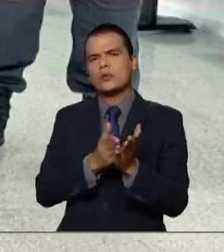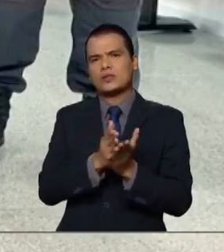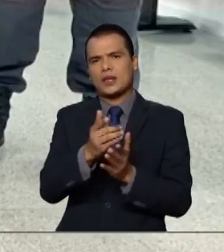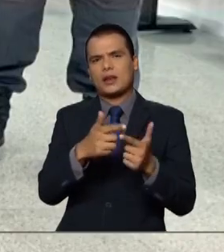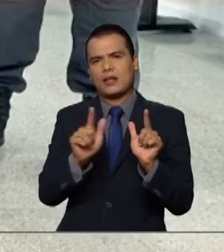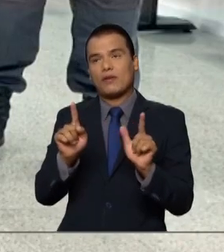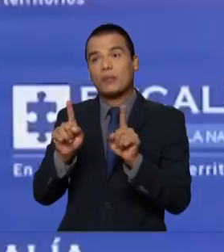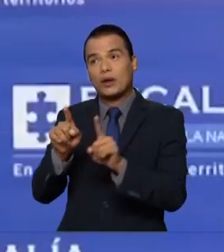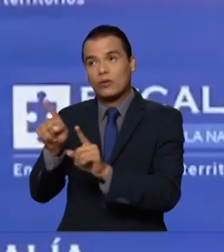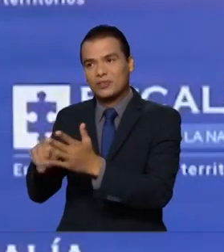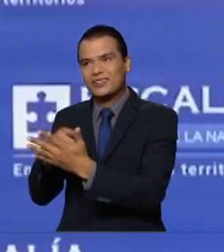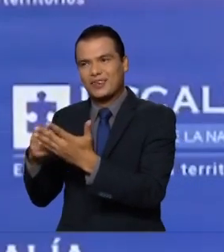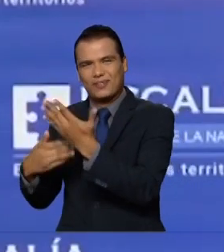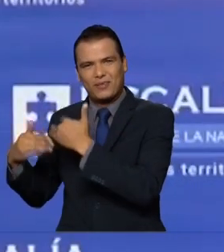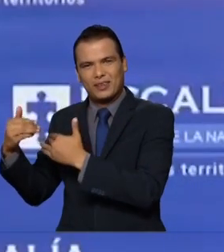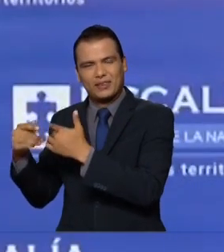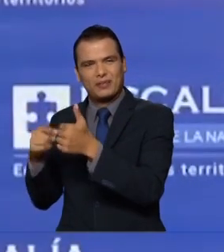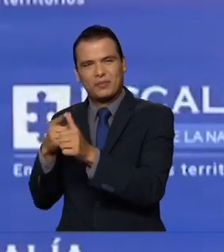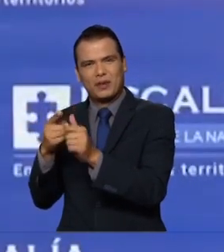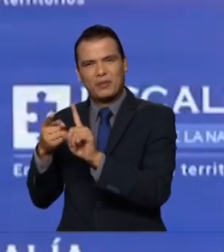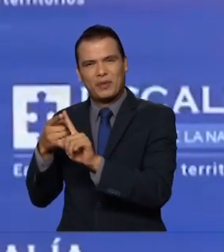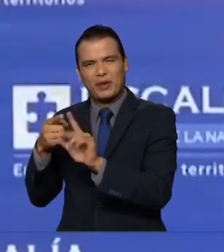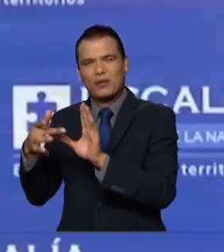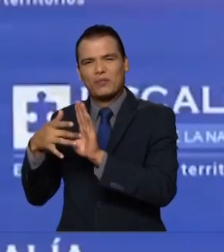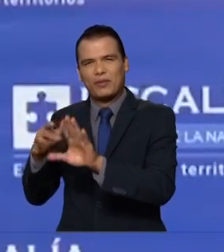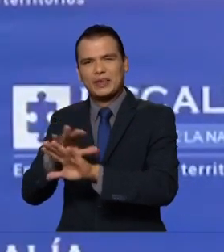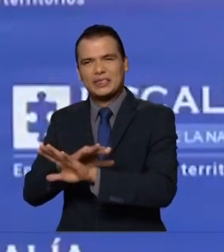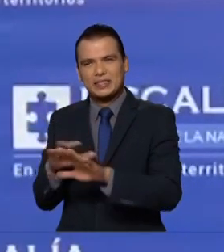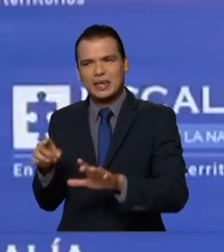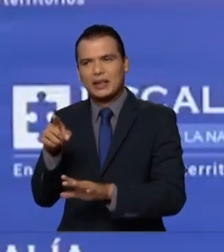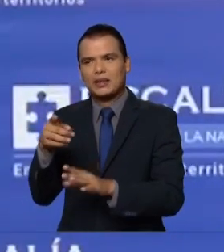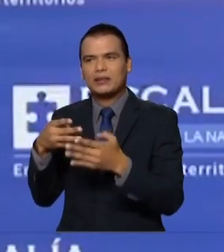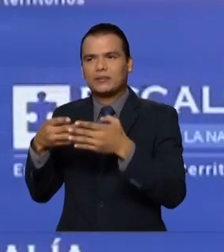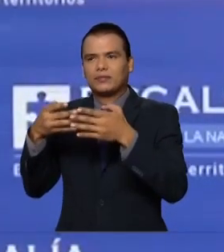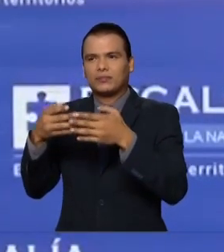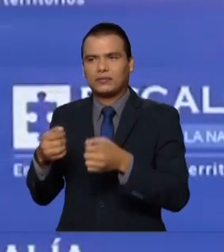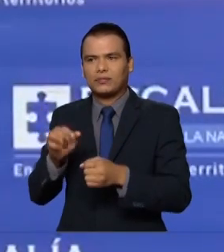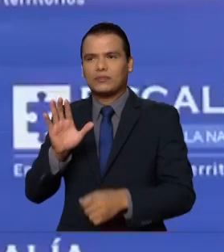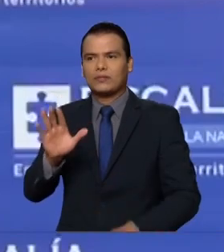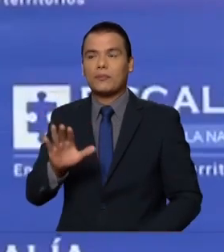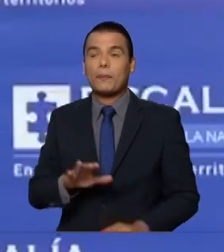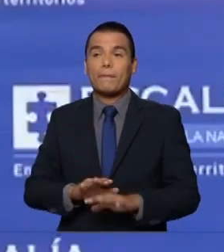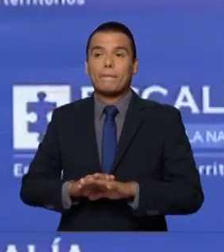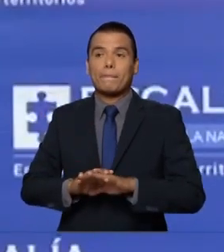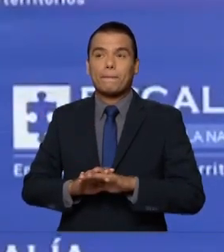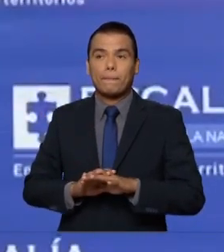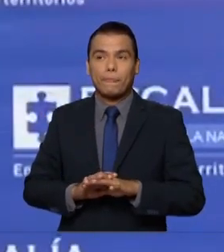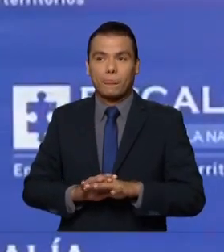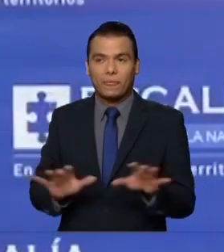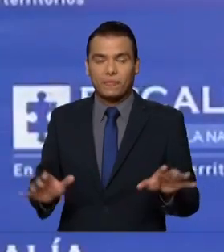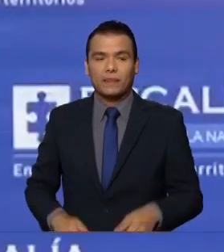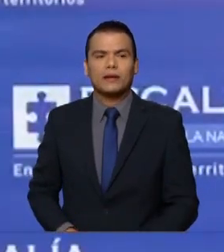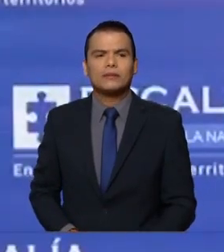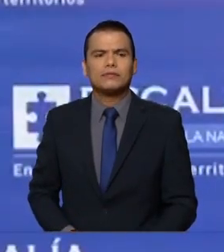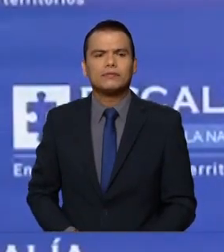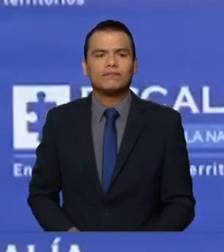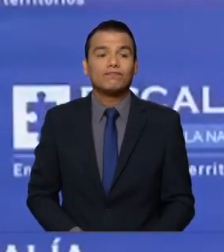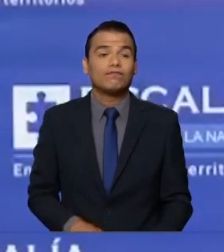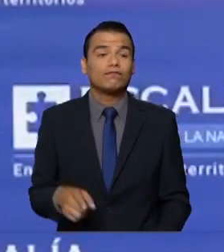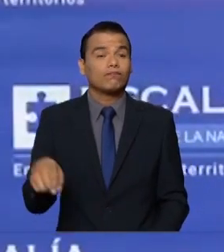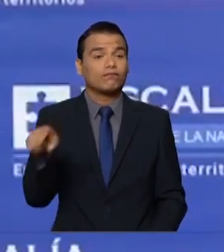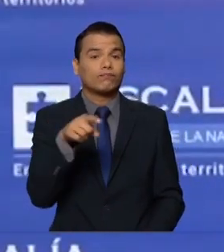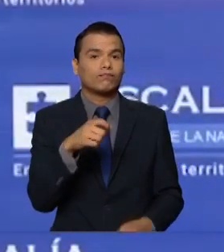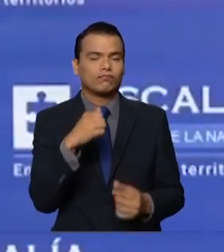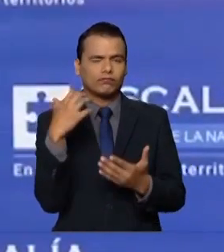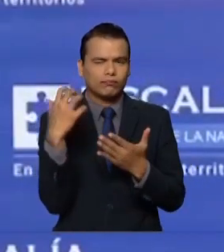Fiscalía imputó a los investigados los delitos de contrato sin el cumplimiento de los requisitos legales, peculado por